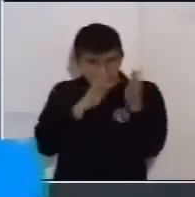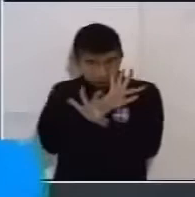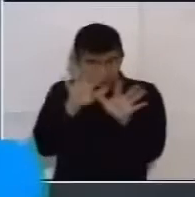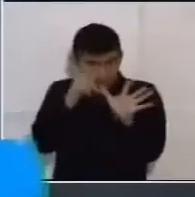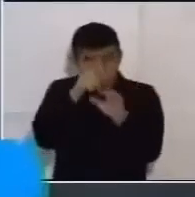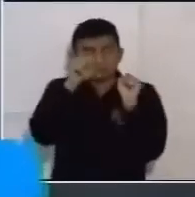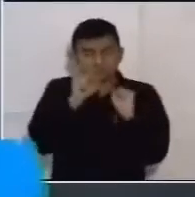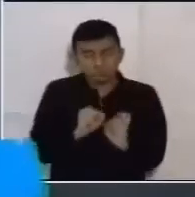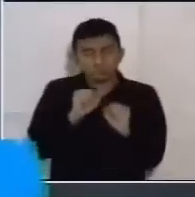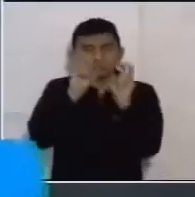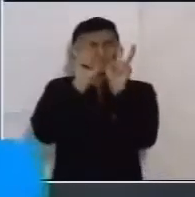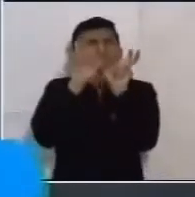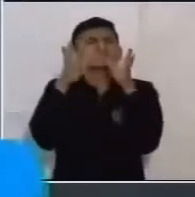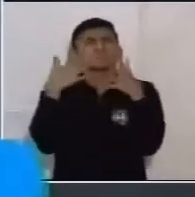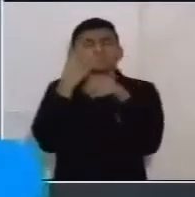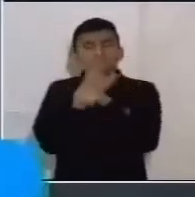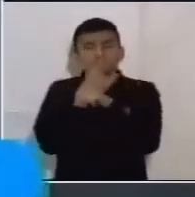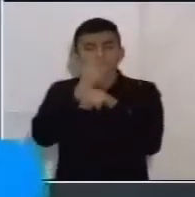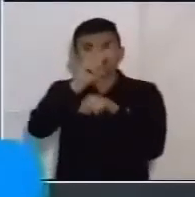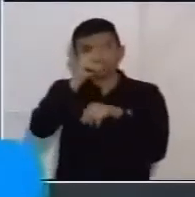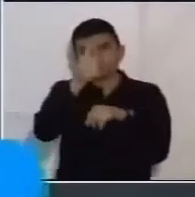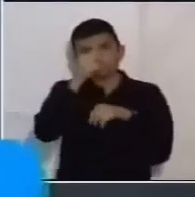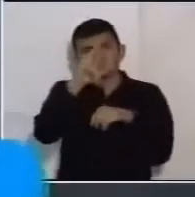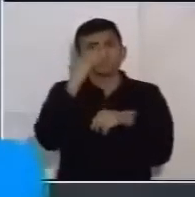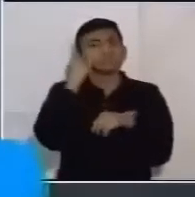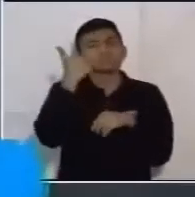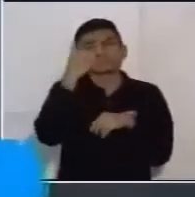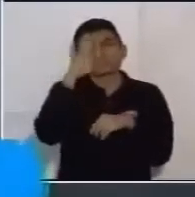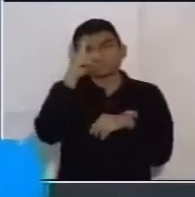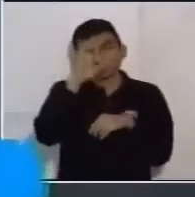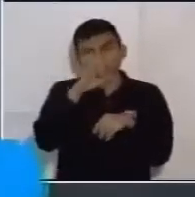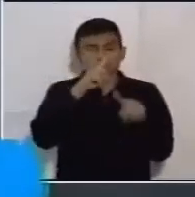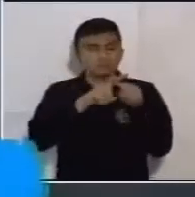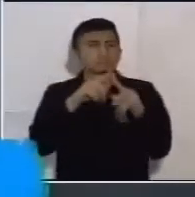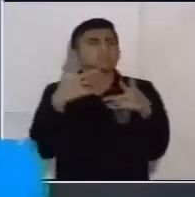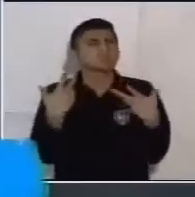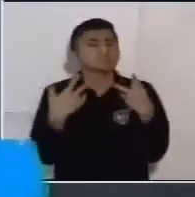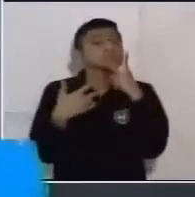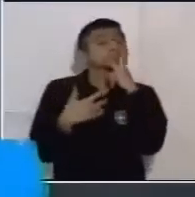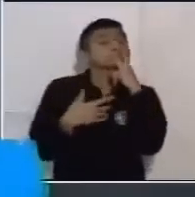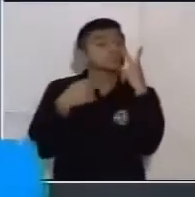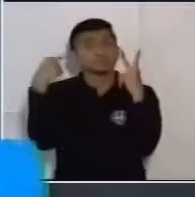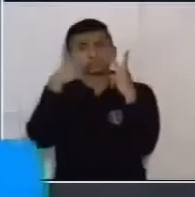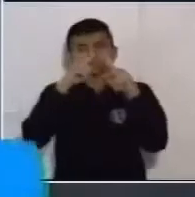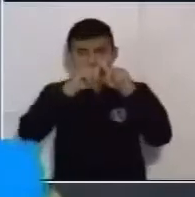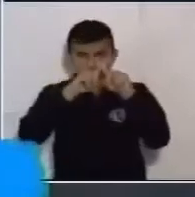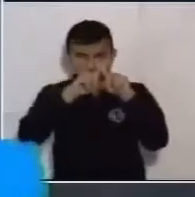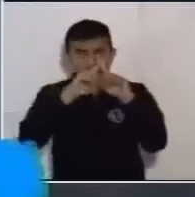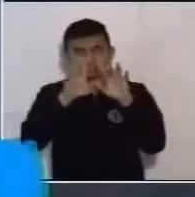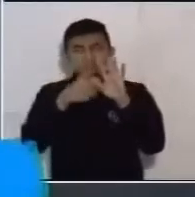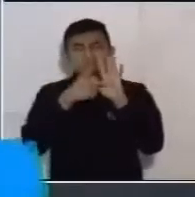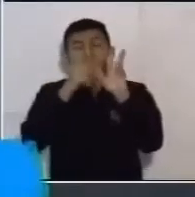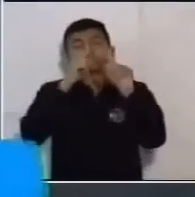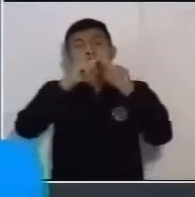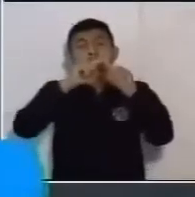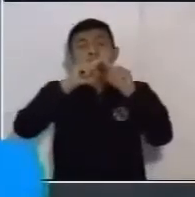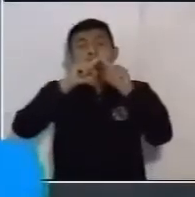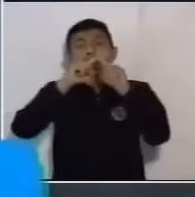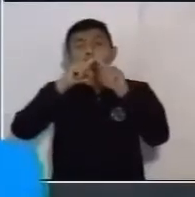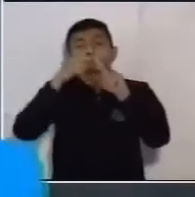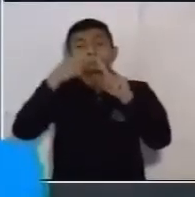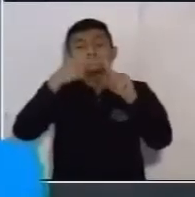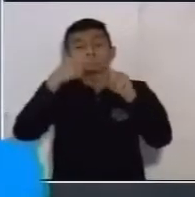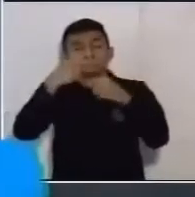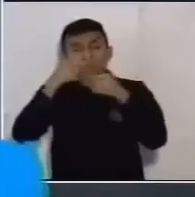de variable. La variable es x. H va a ser x y la base va a ser x más 12. Encontremos el